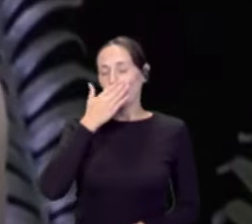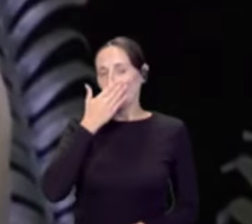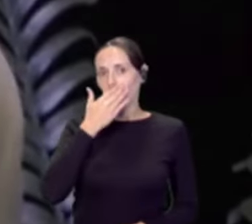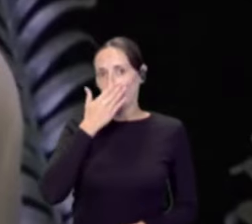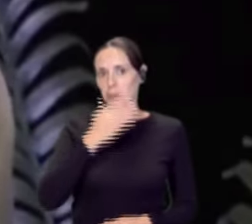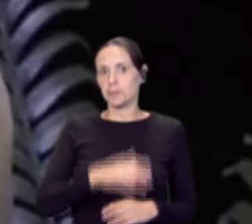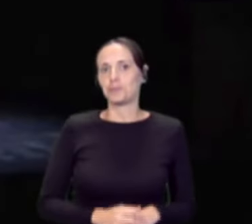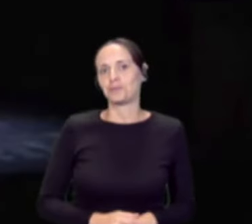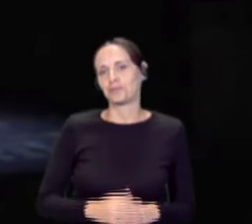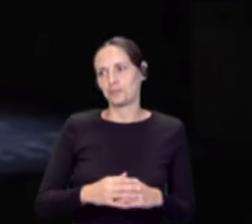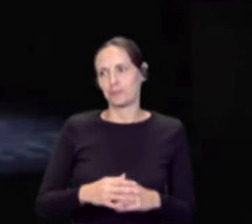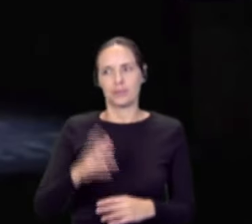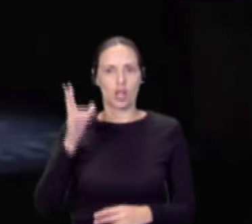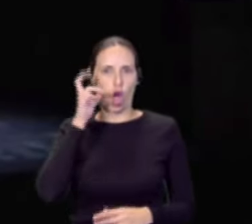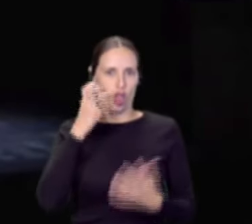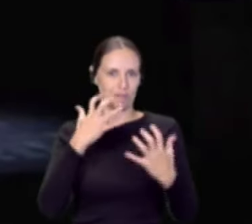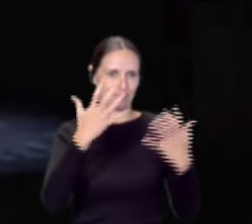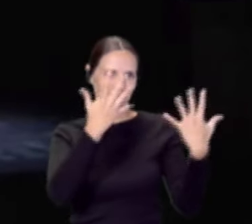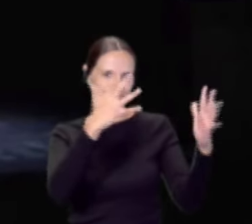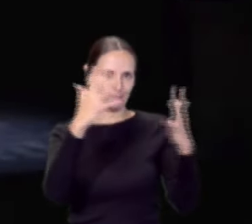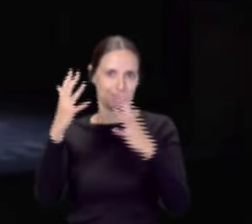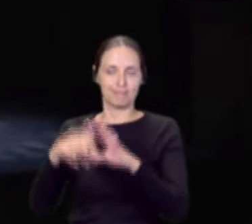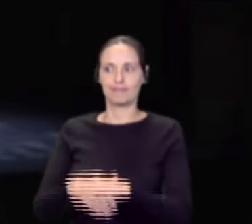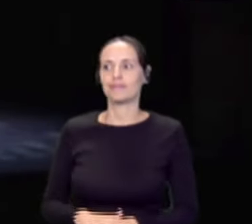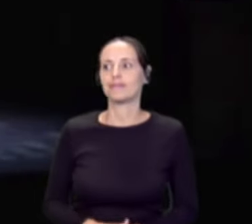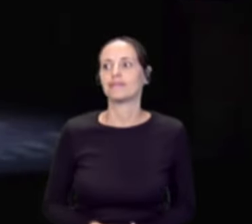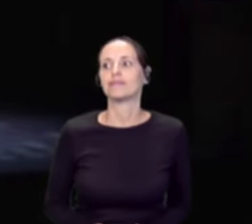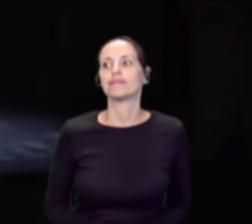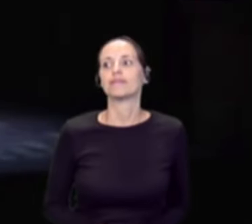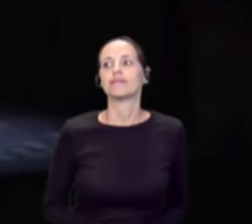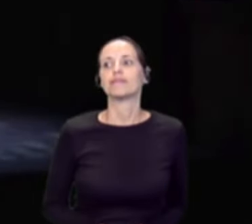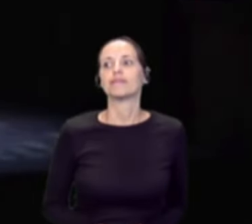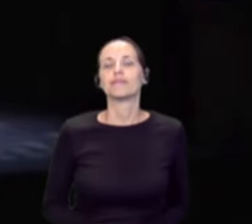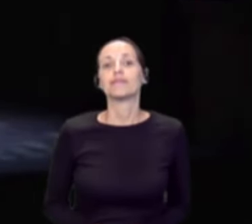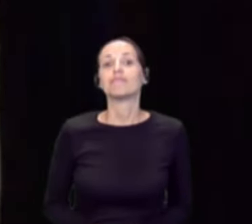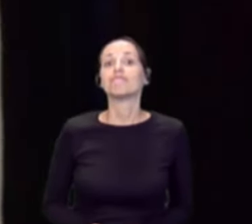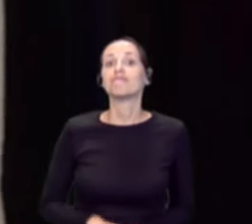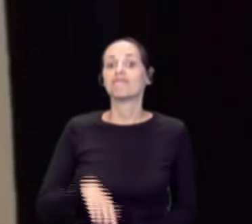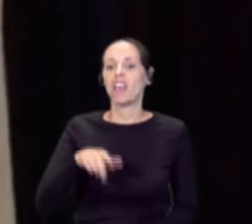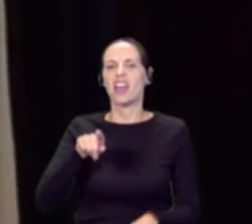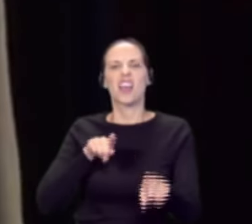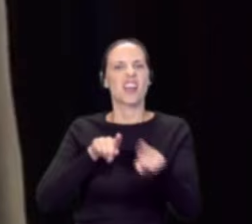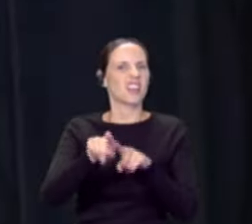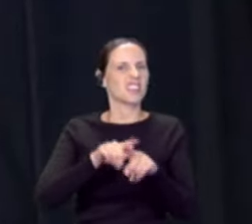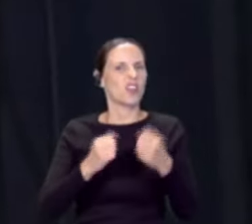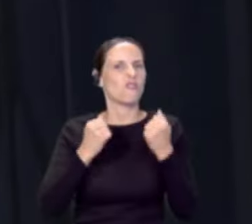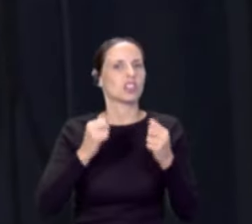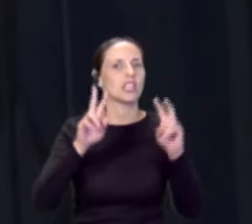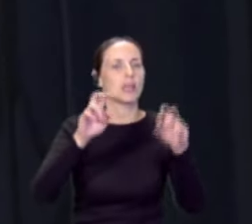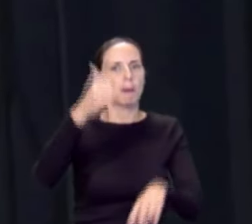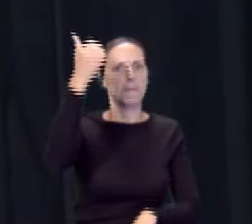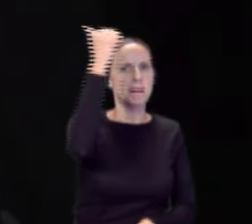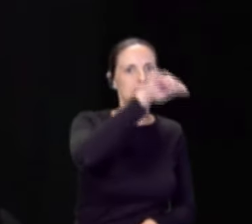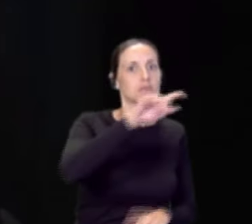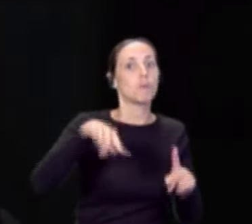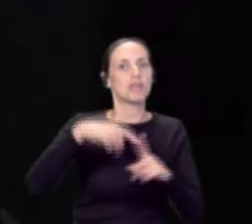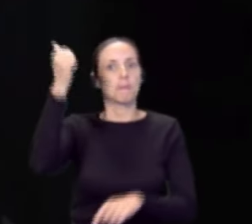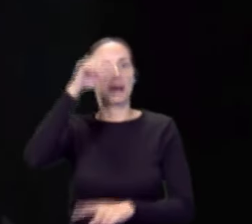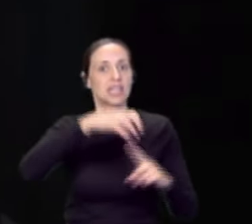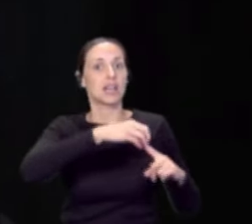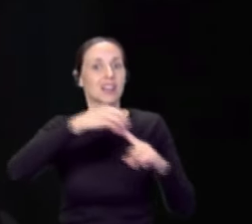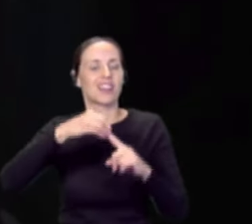Sí, señor. 20 años. Sí, señor. Una crítica feroz al machismo y al patriarcado a través